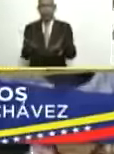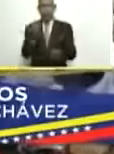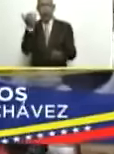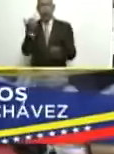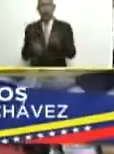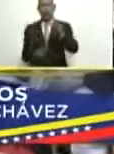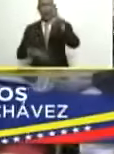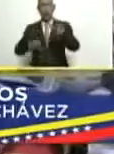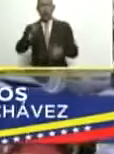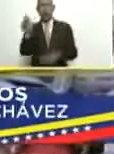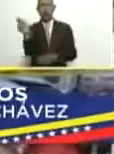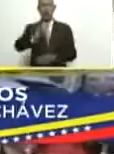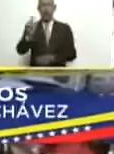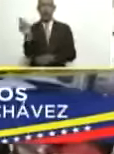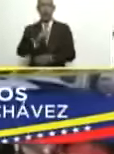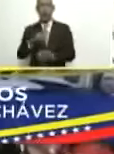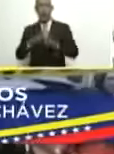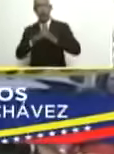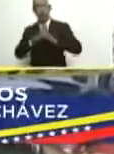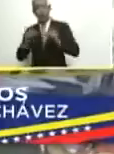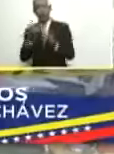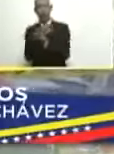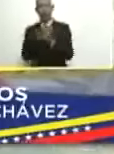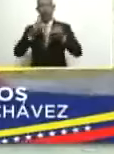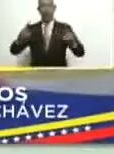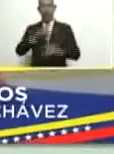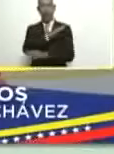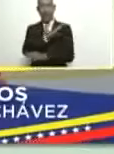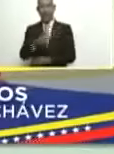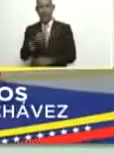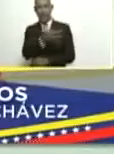meses. Gran logro de la democracia radical.